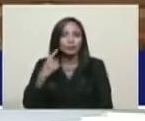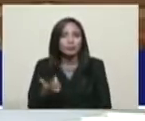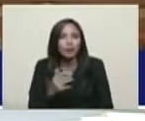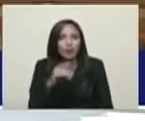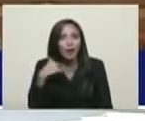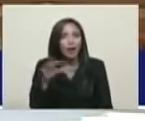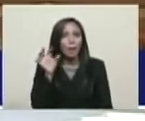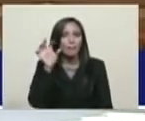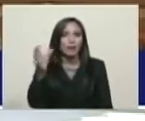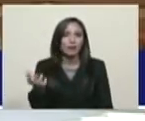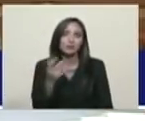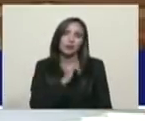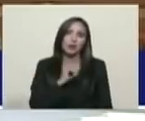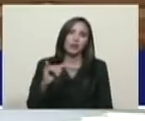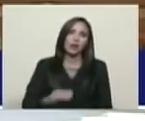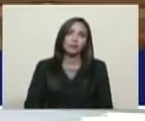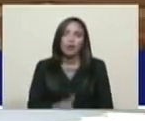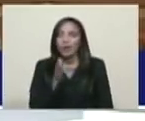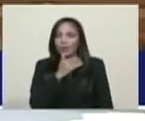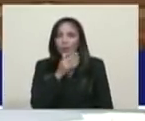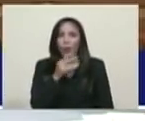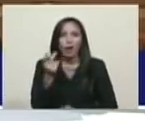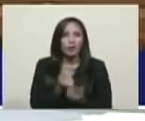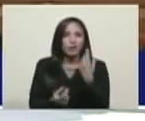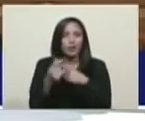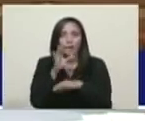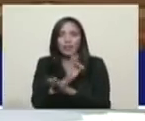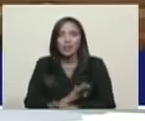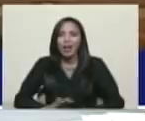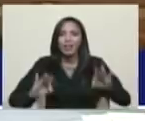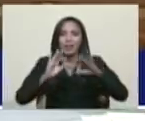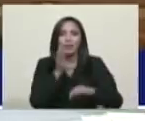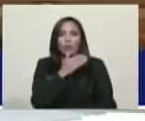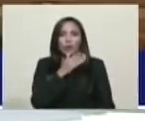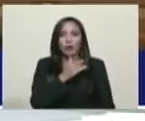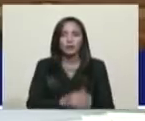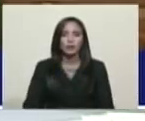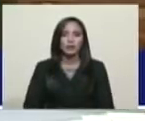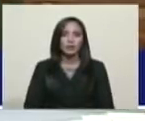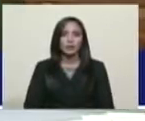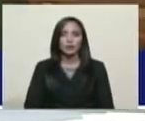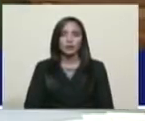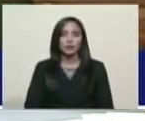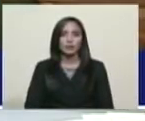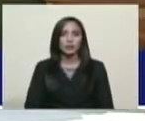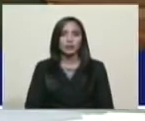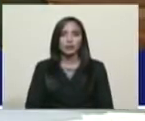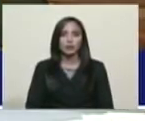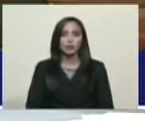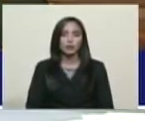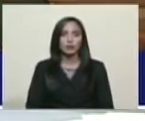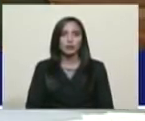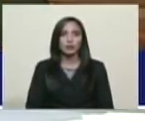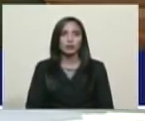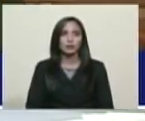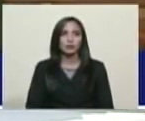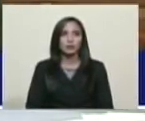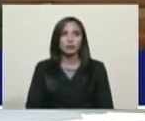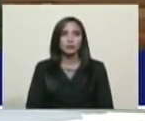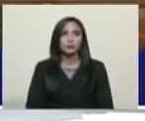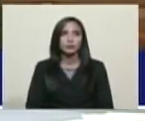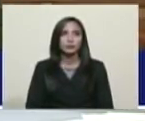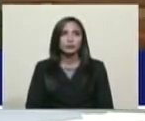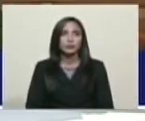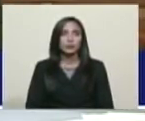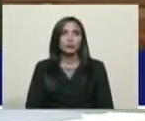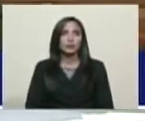tienes más nada, no tienes más nada. Y tienes un gobierno socialista,